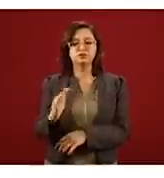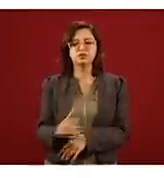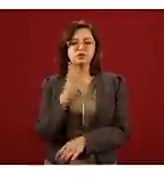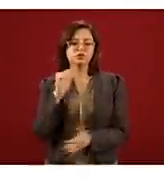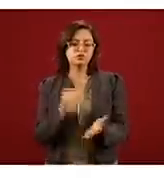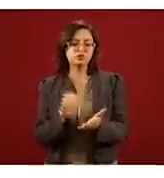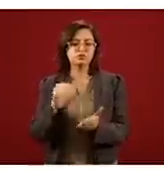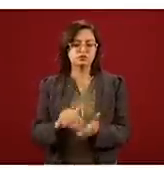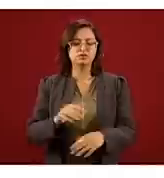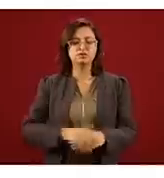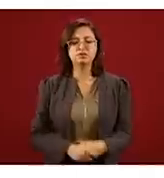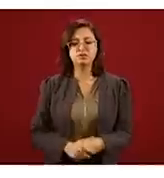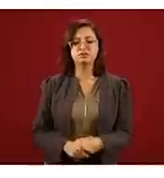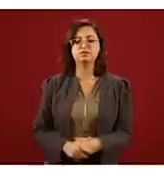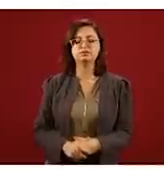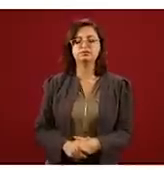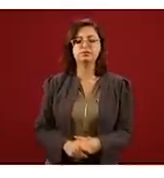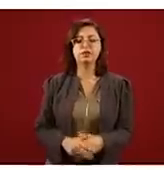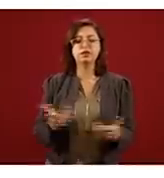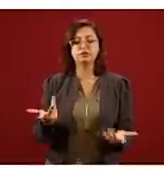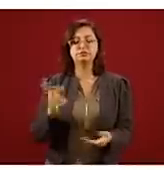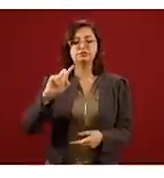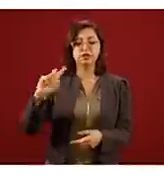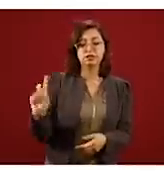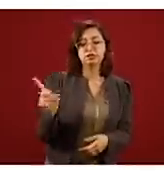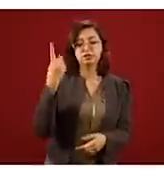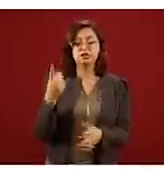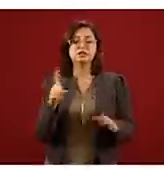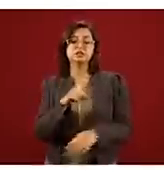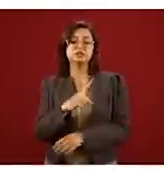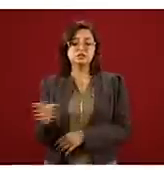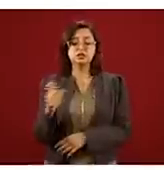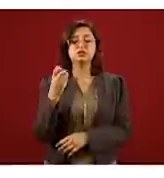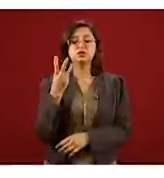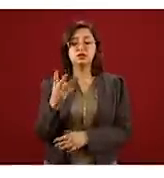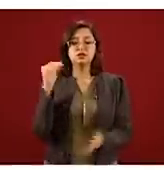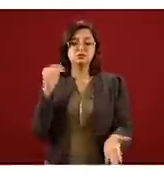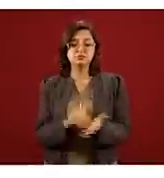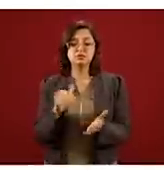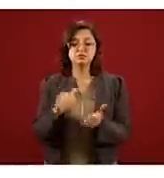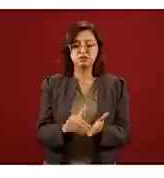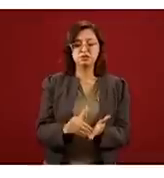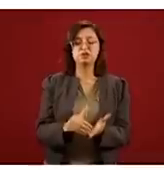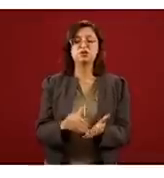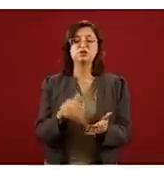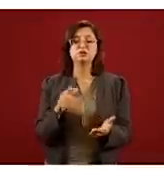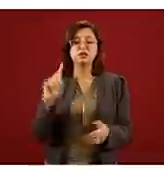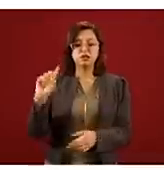1 billón 954 mil millones de pesos. Esto en pesos, esto en dólares, 103 mil millones de dólares,